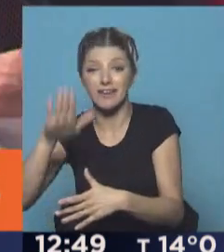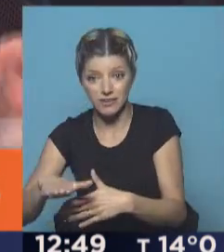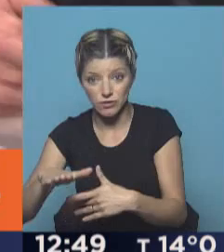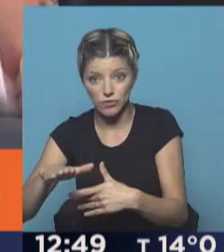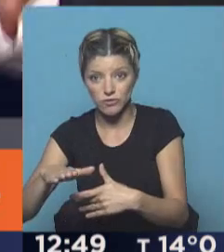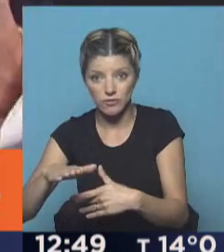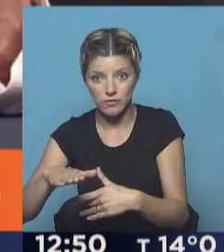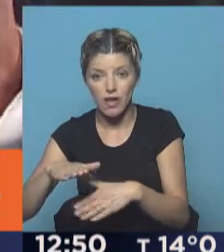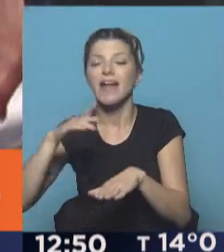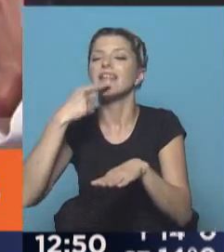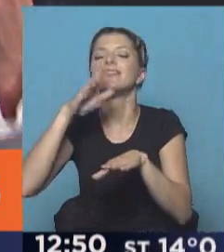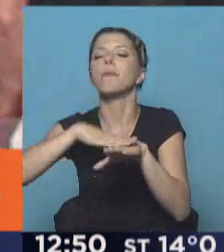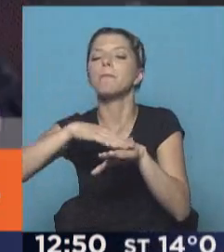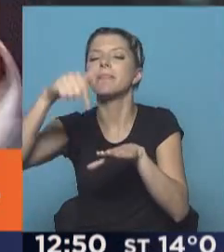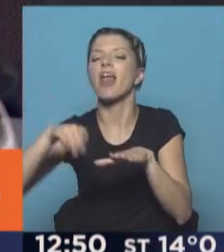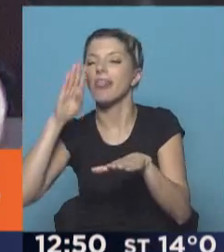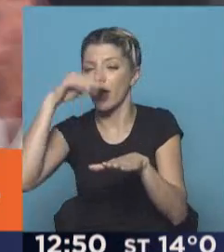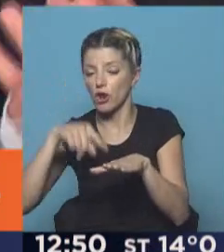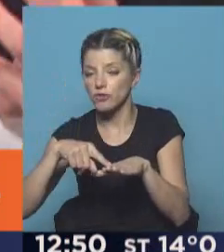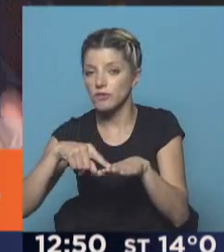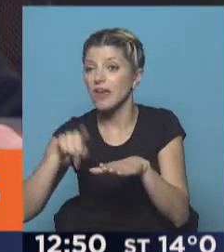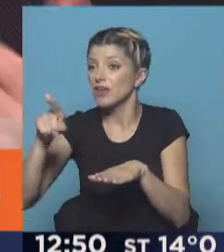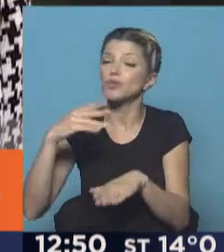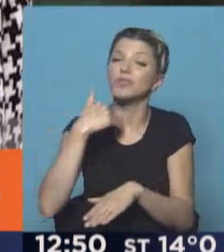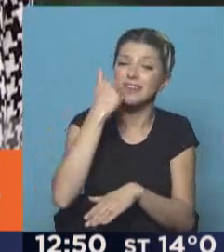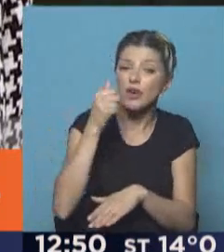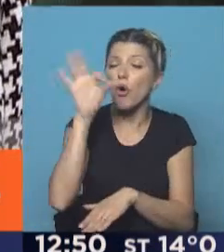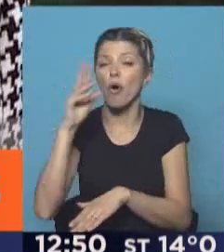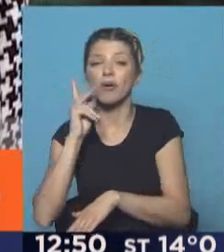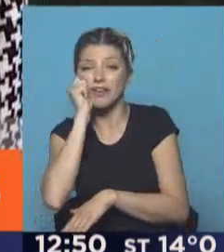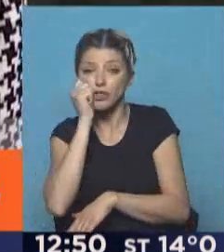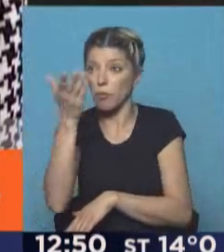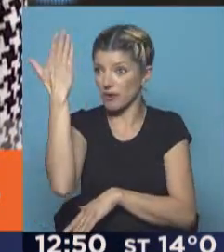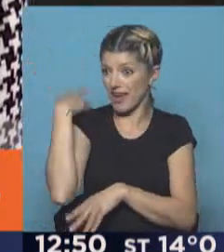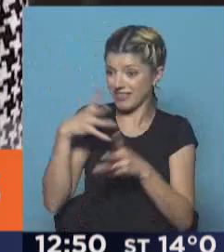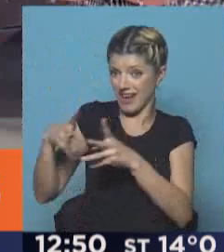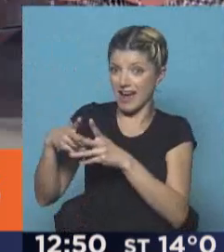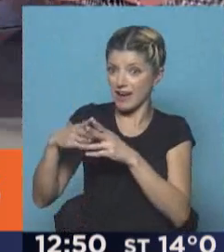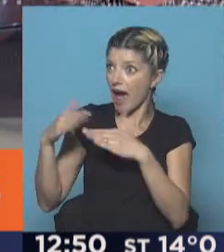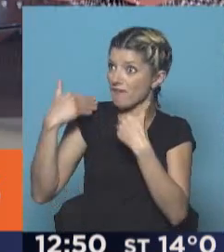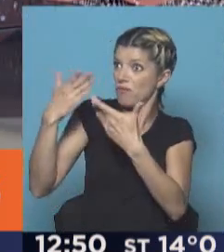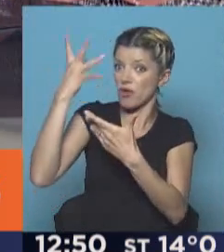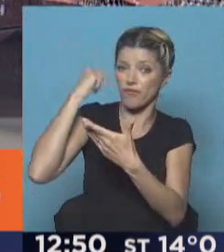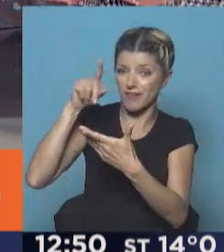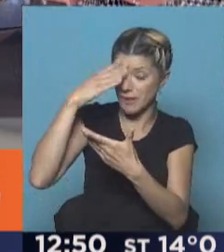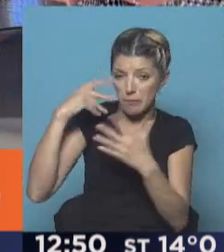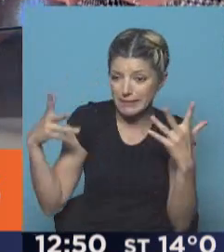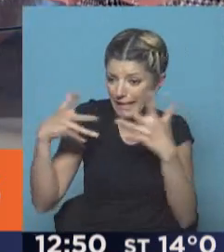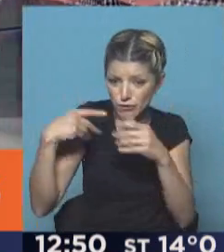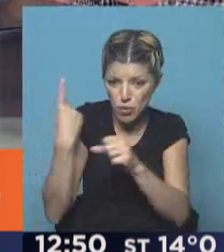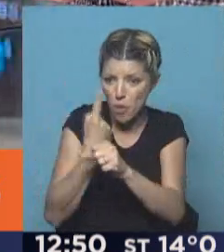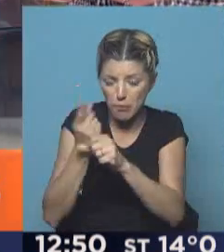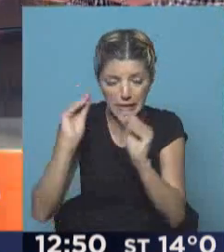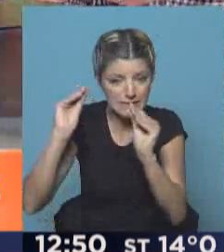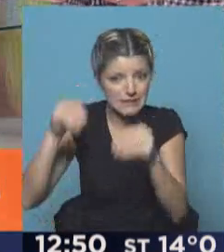Los pies negros los llamaban, y cuyos hijos o nietos, en muchos casos cargados de frustración, porque habían combatido a favor de Francia, no logran integrarse a